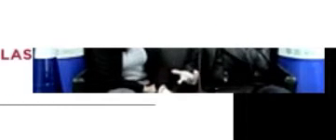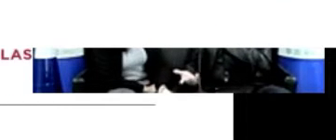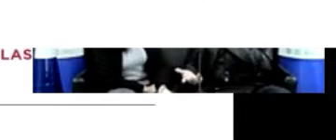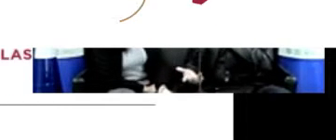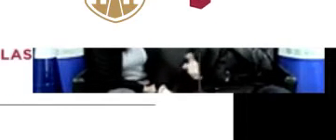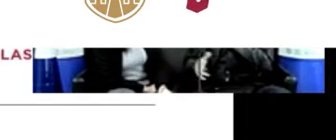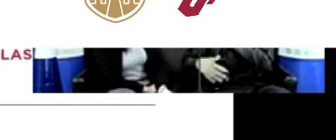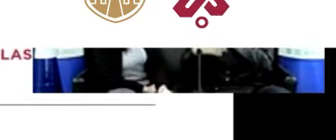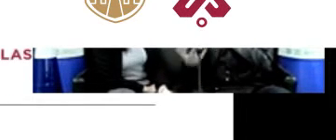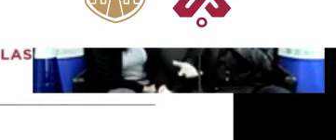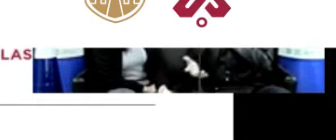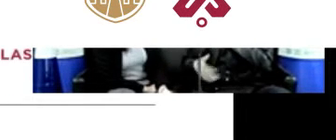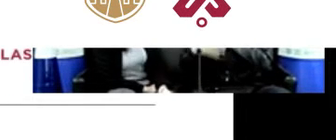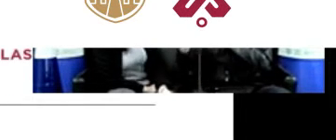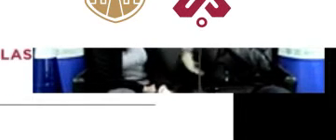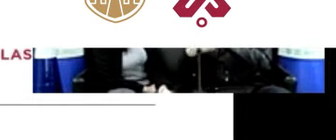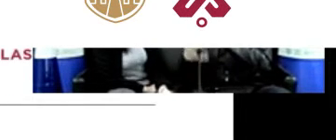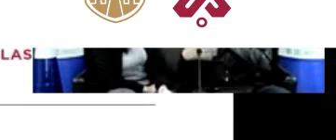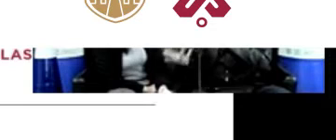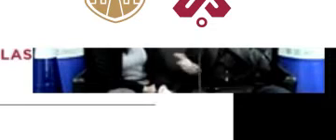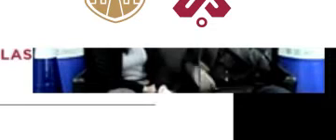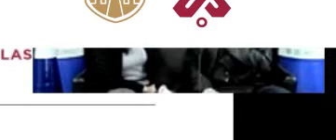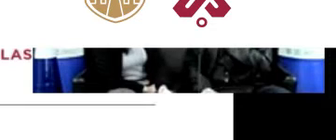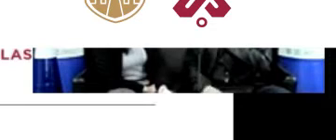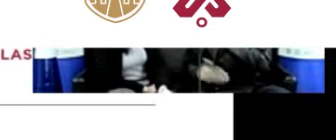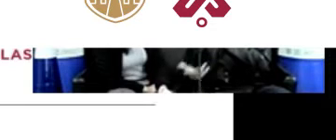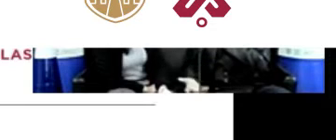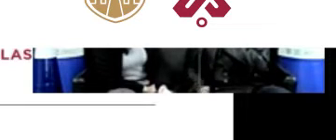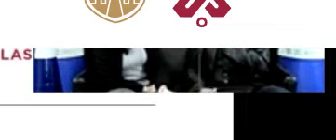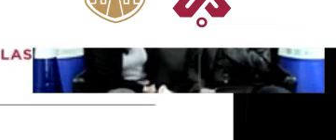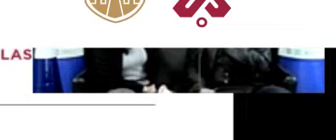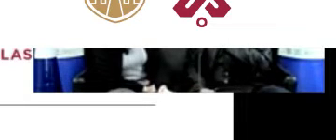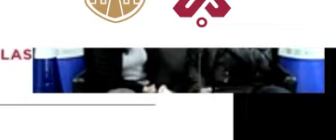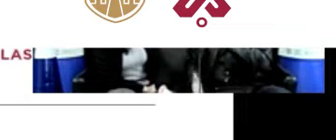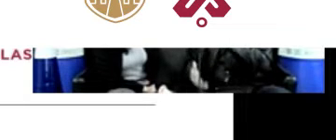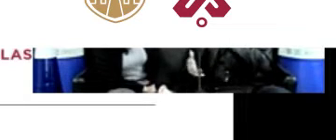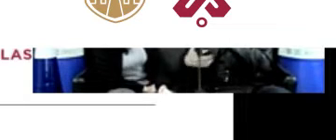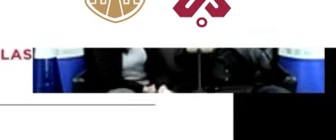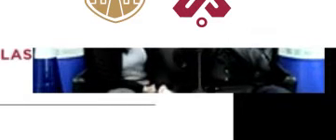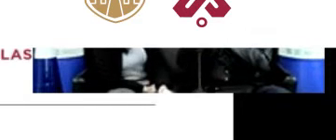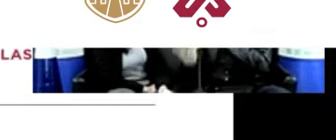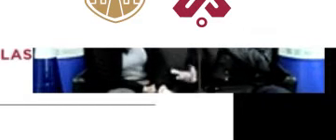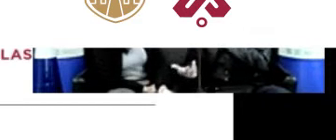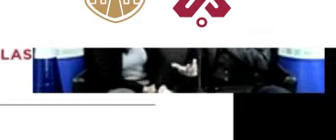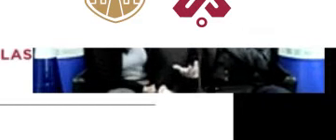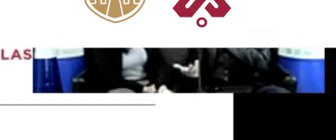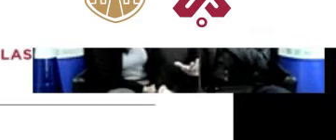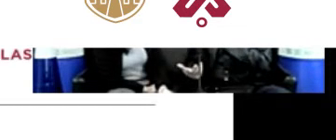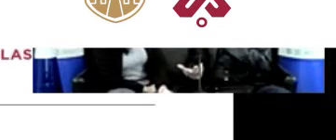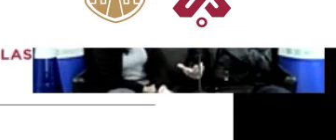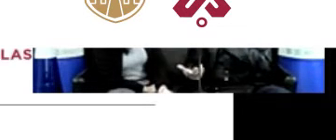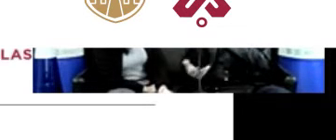hábitos. Tal vez dentro de 10 años vas a tener un consumo problemático. Entonces la idea es darte